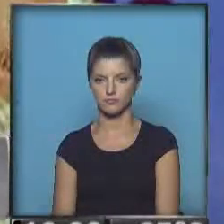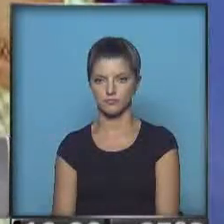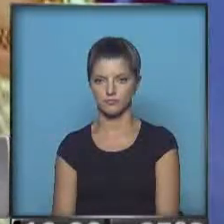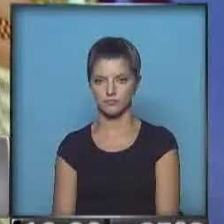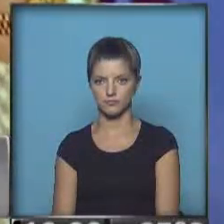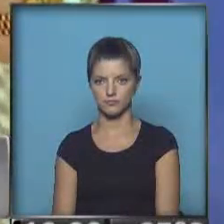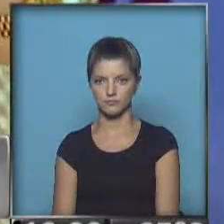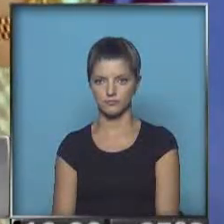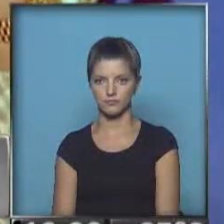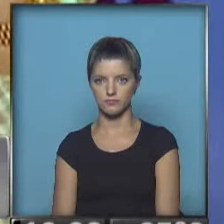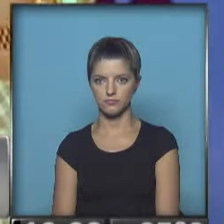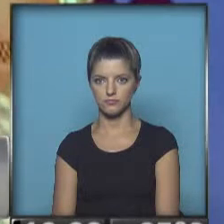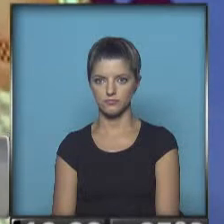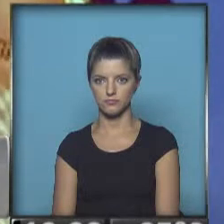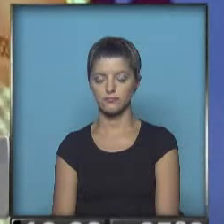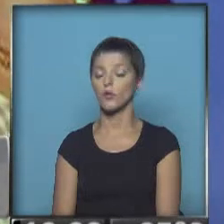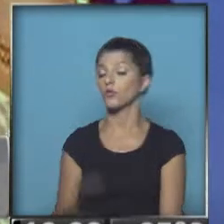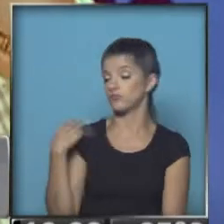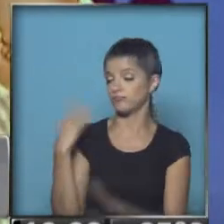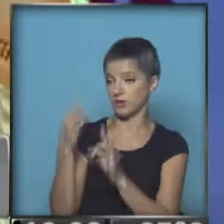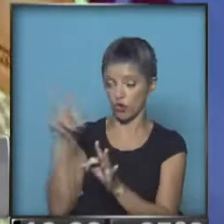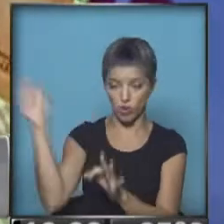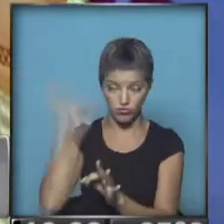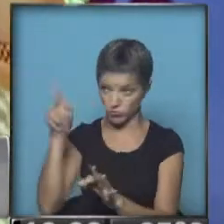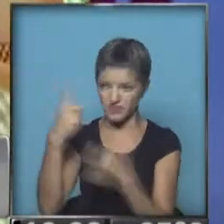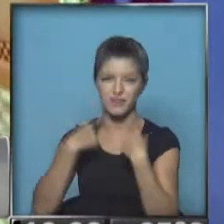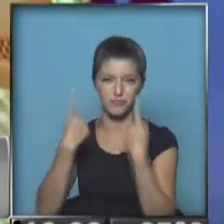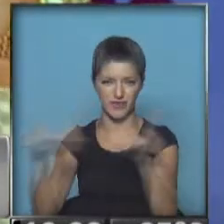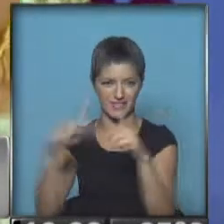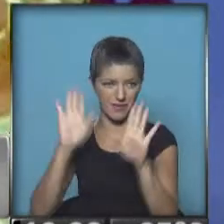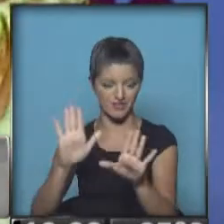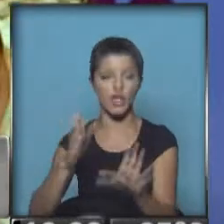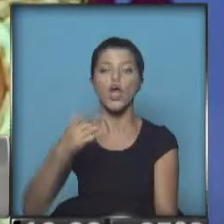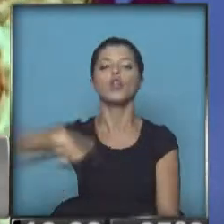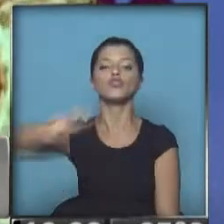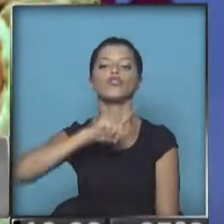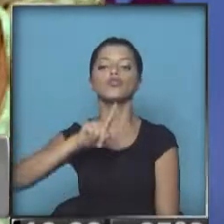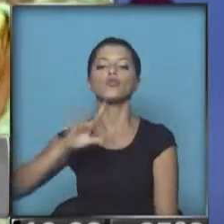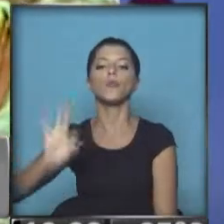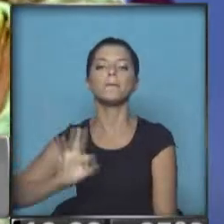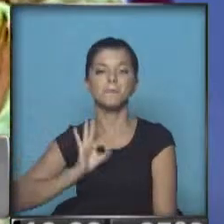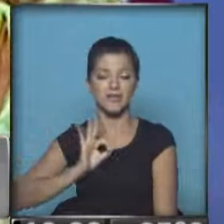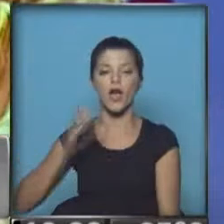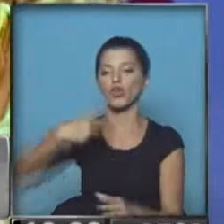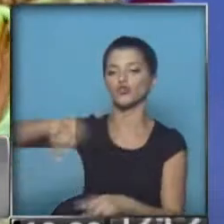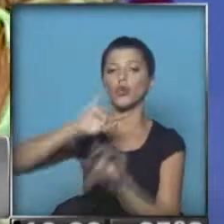Cuando ustedes cantaban esa consigna, somos la vida, somos la paz,